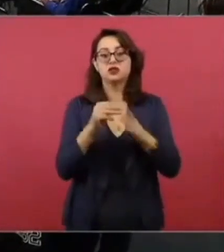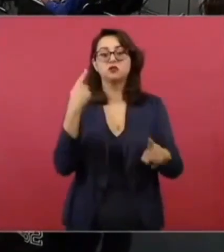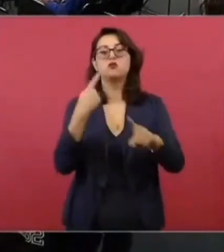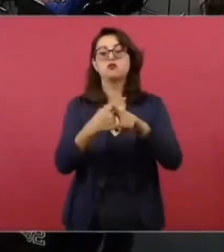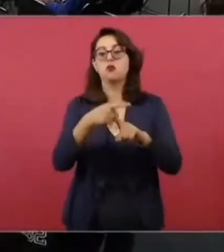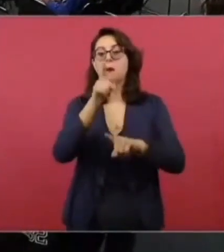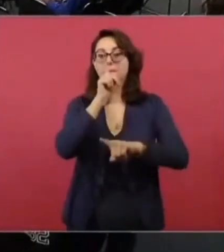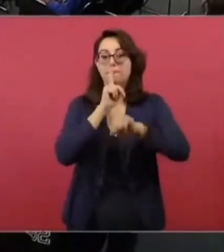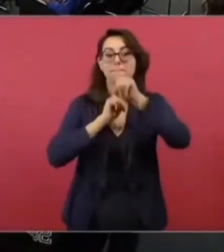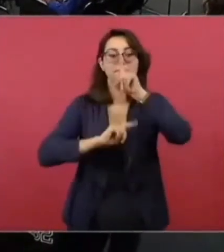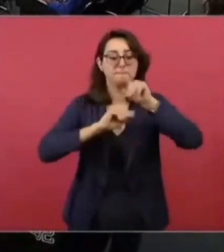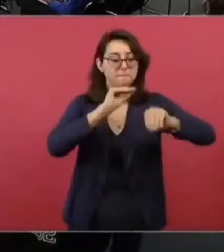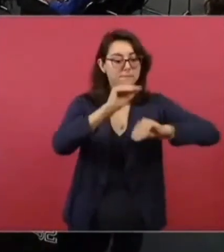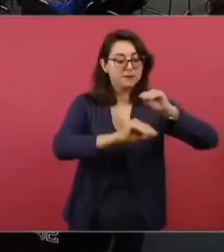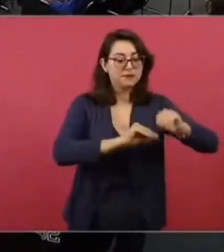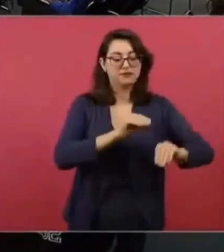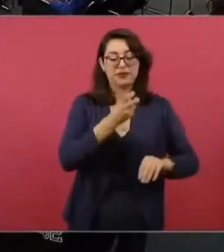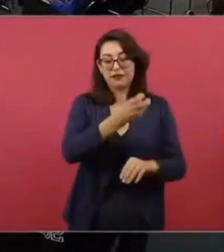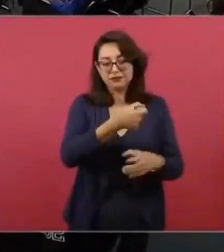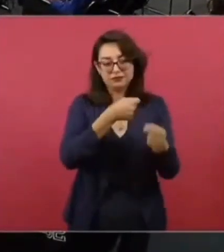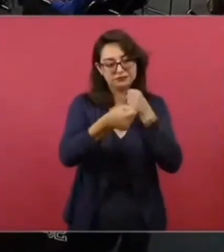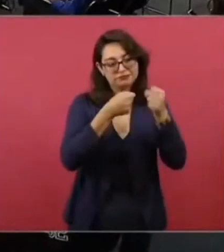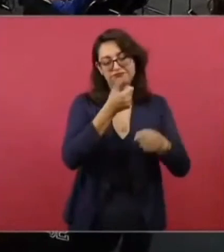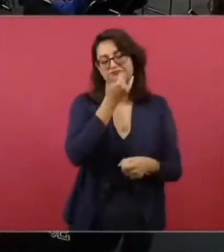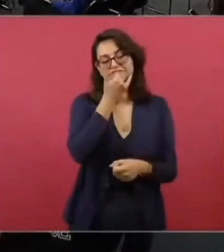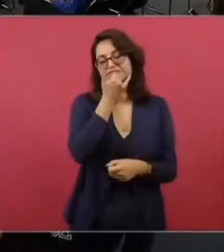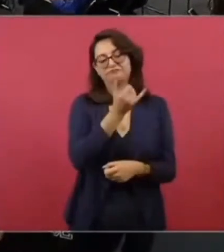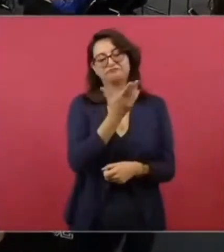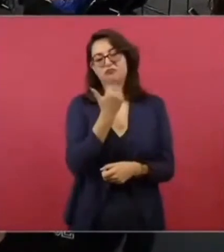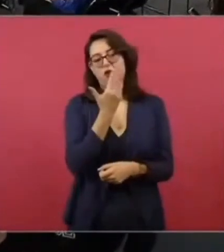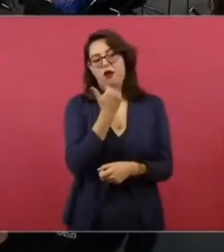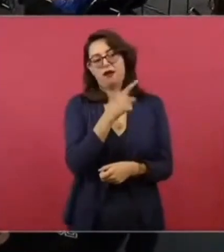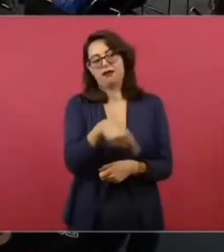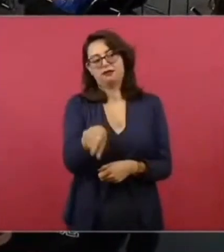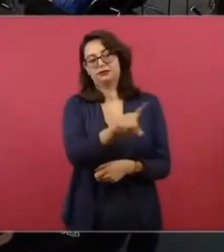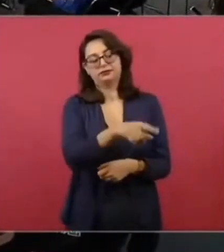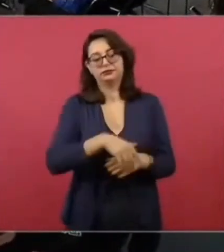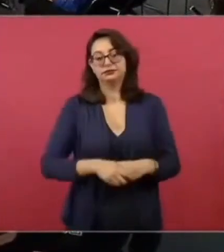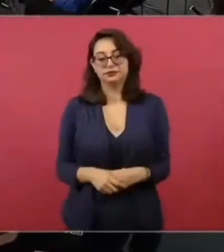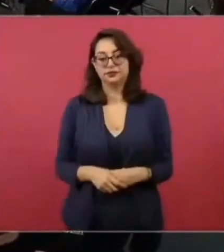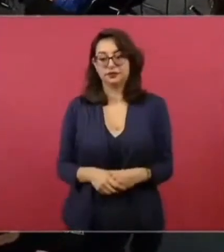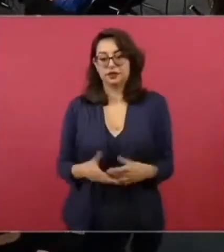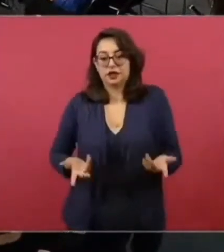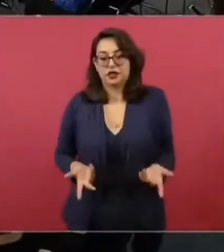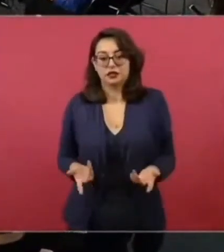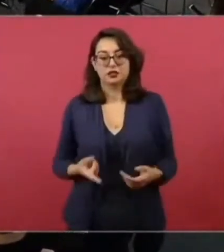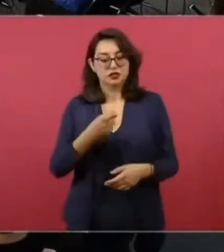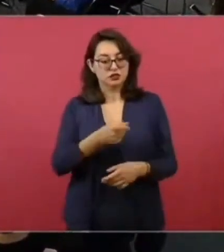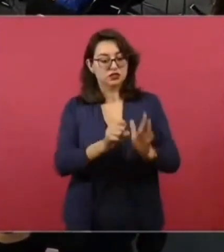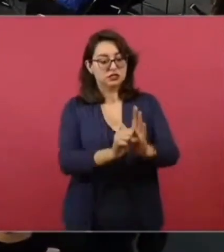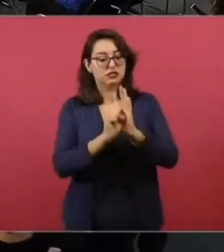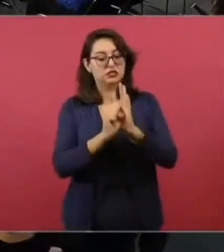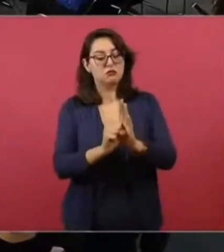investigación, contrario a lo que vive el gremio en general. Entonces, ¿qué sería simbólico para ellos? Porque no tienen por qué registrar lo que no